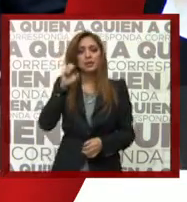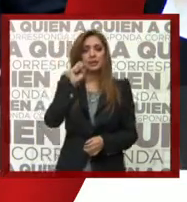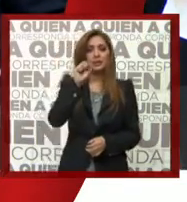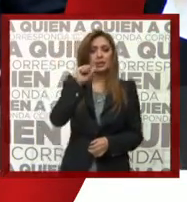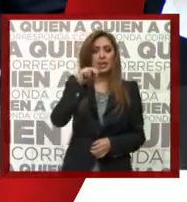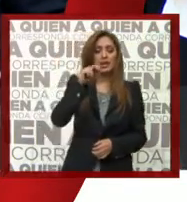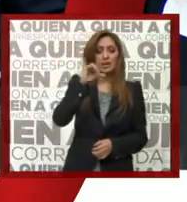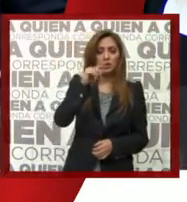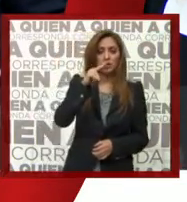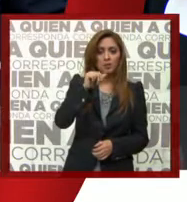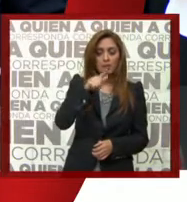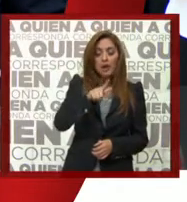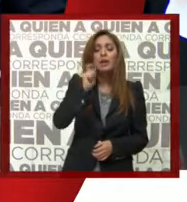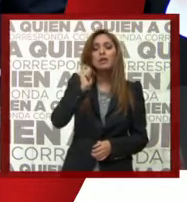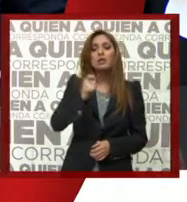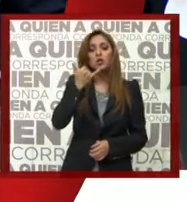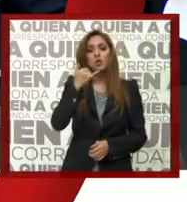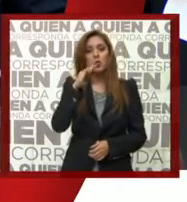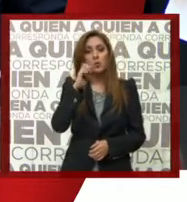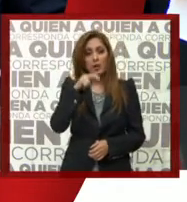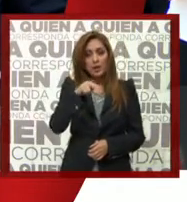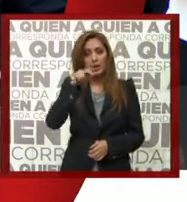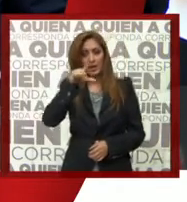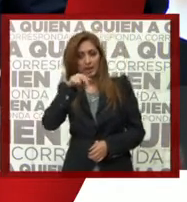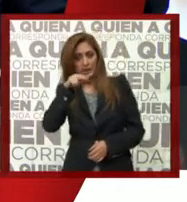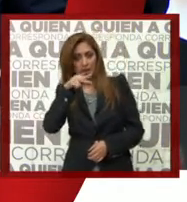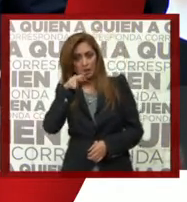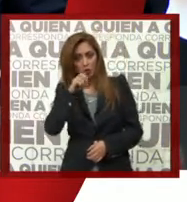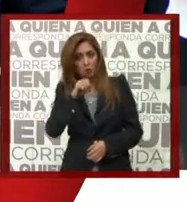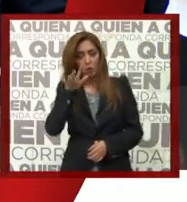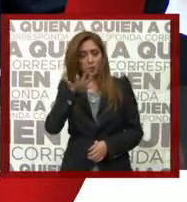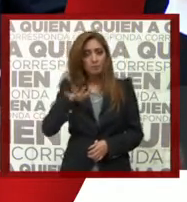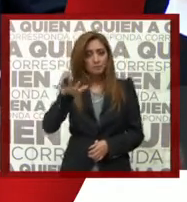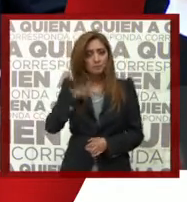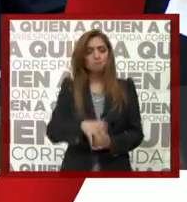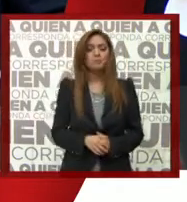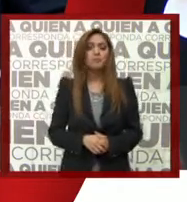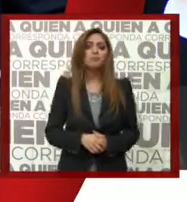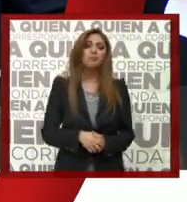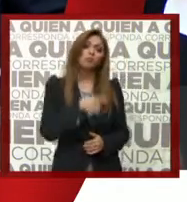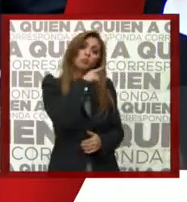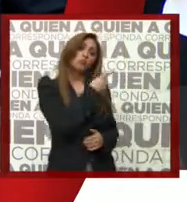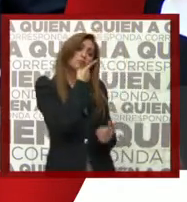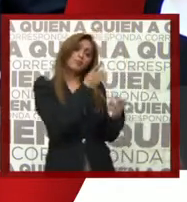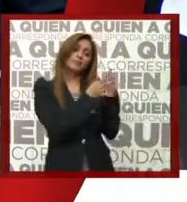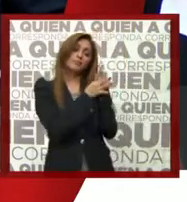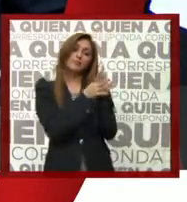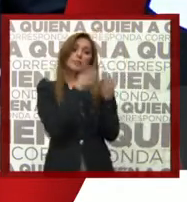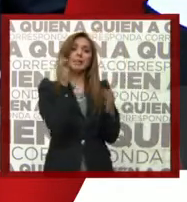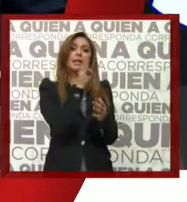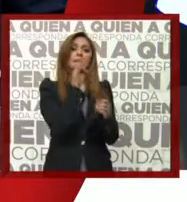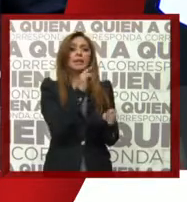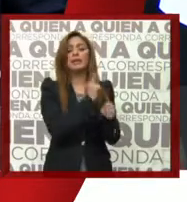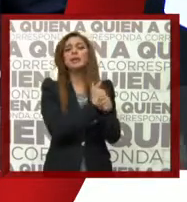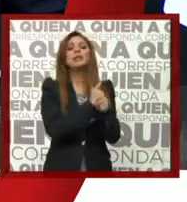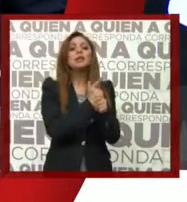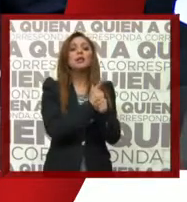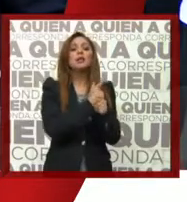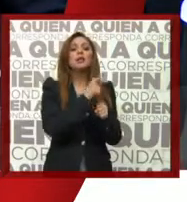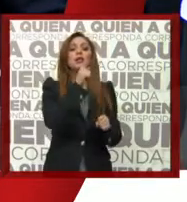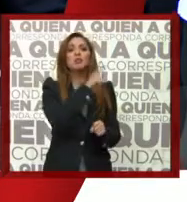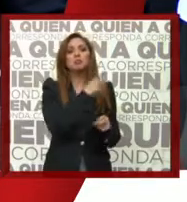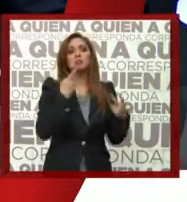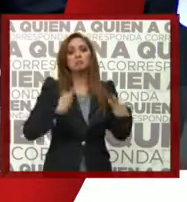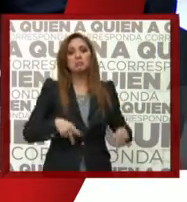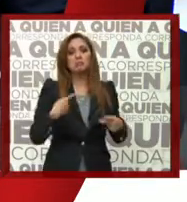la licenciada Yunuen Niño de Rivera de Leal, en la notaría. Sí, que como tú dices, a lo mejor la licenciada Yunuen Niño de Rivera